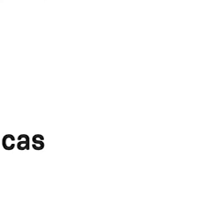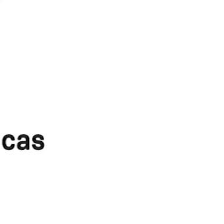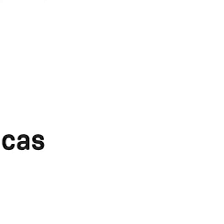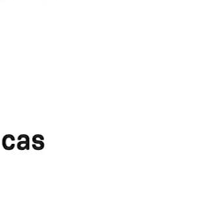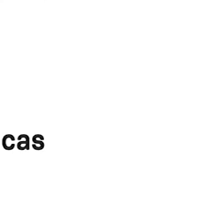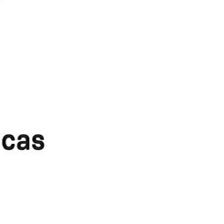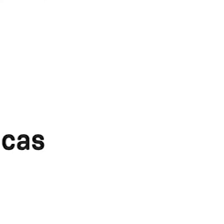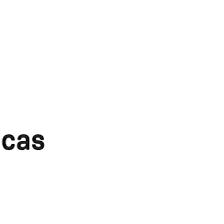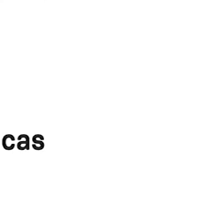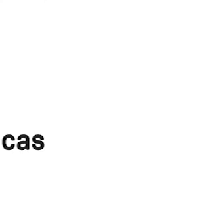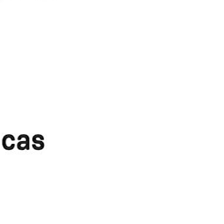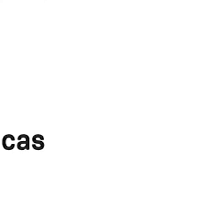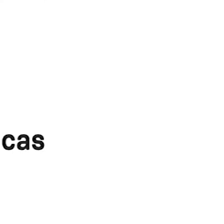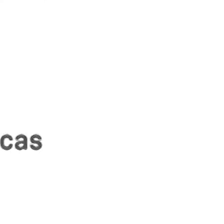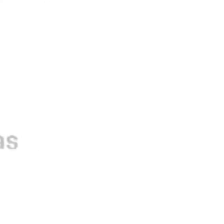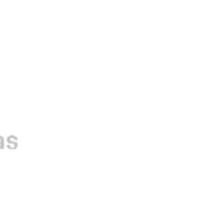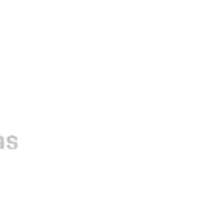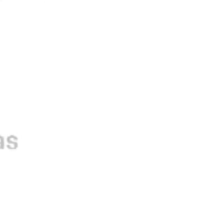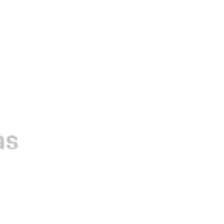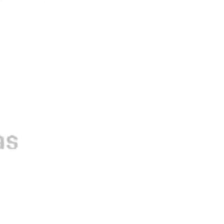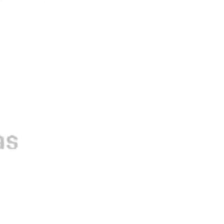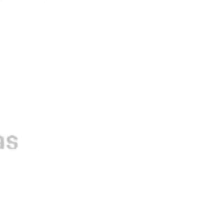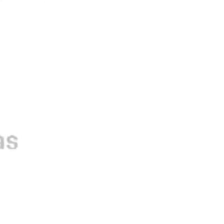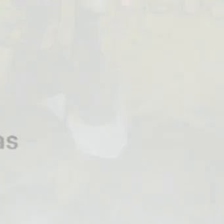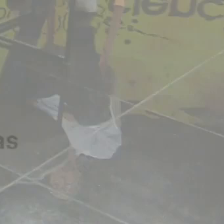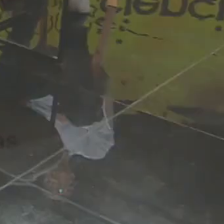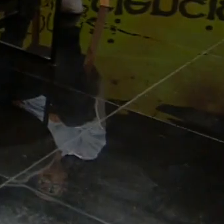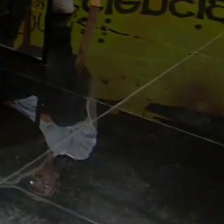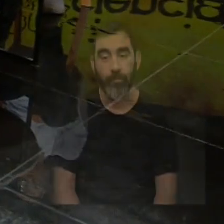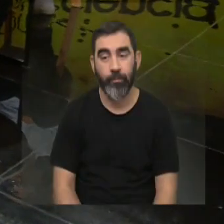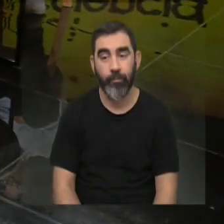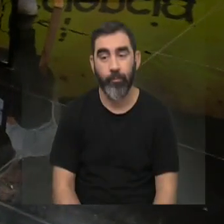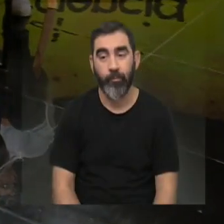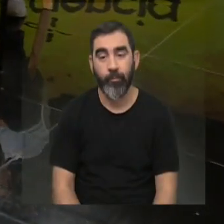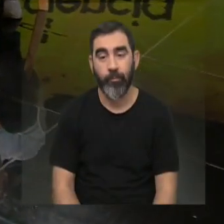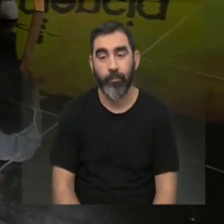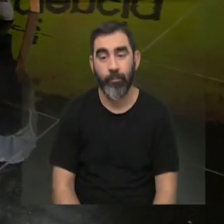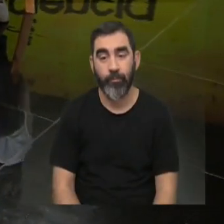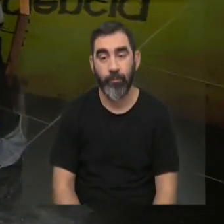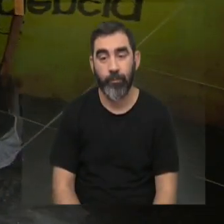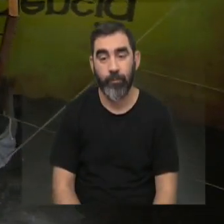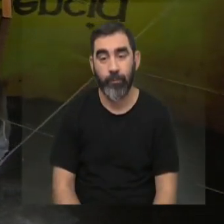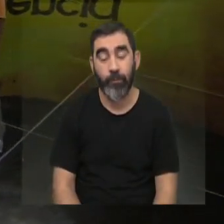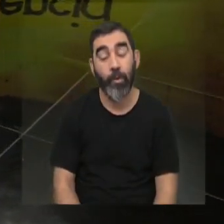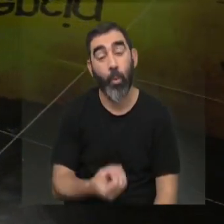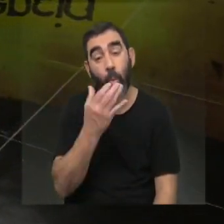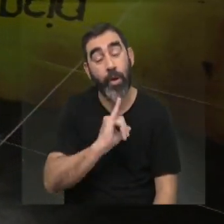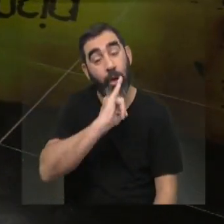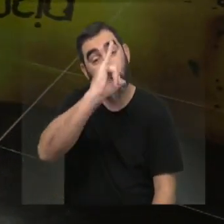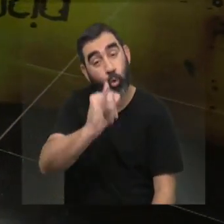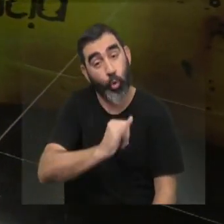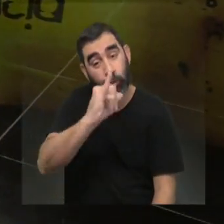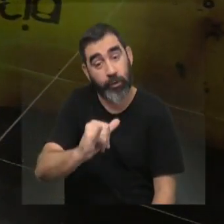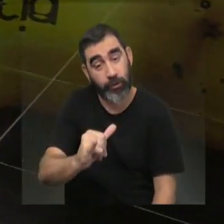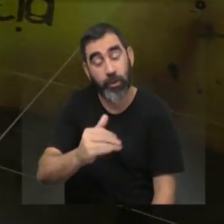investigaciones emergentes en Uruguay. Y esta sí que es una muy buena noticia y nos da